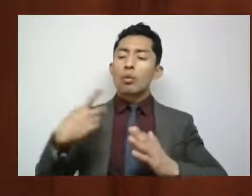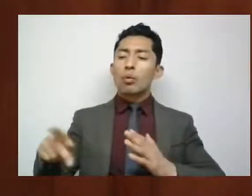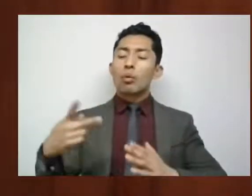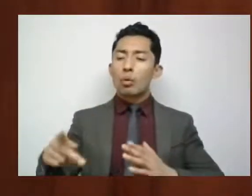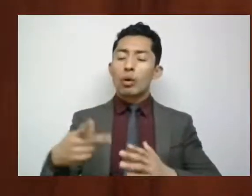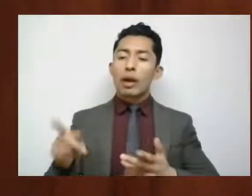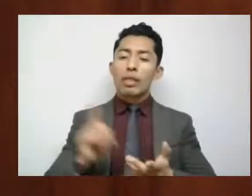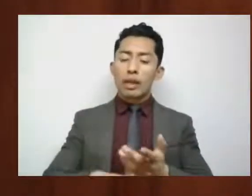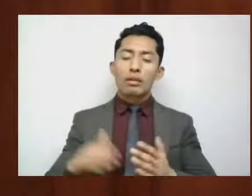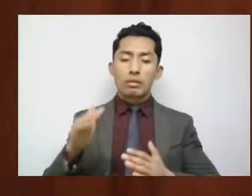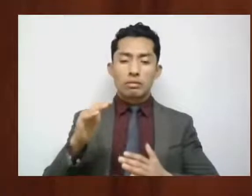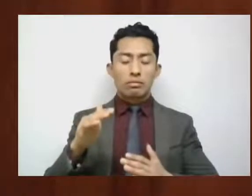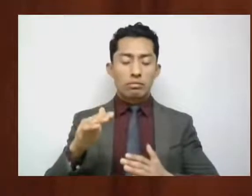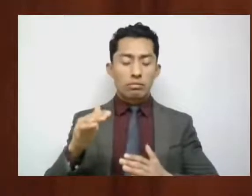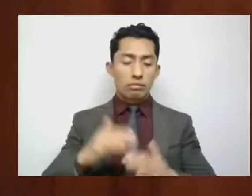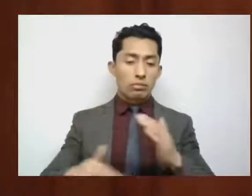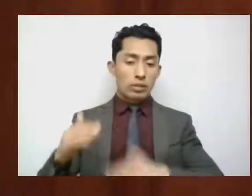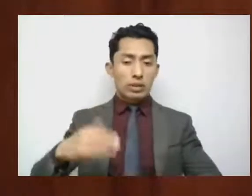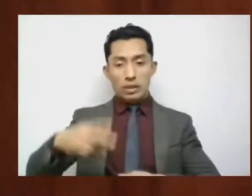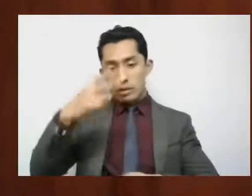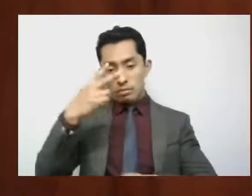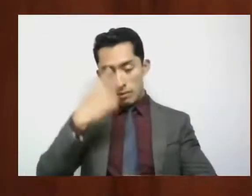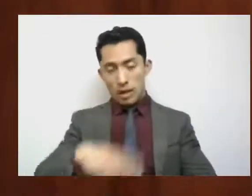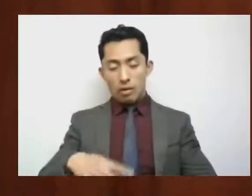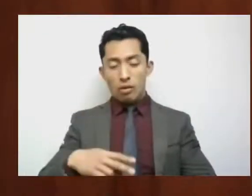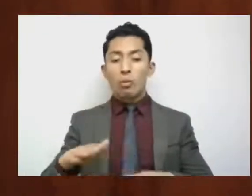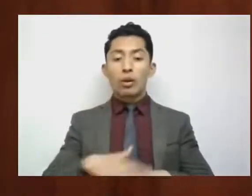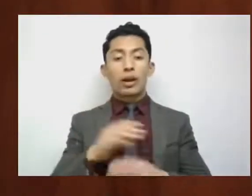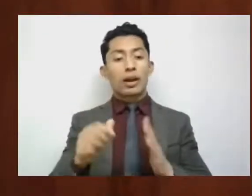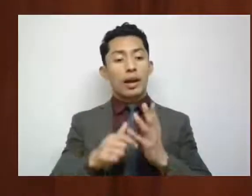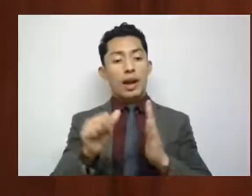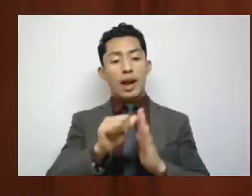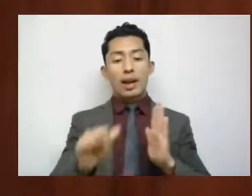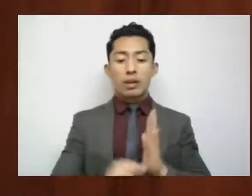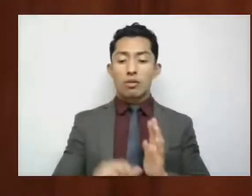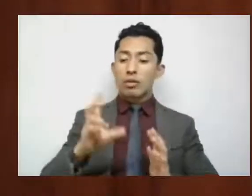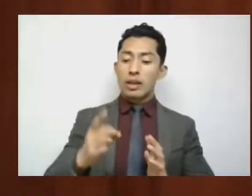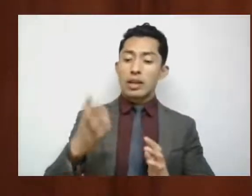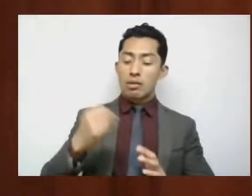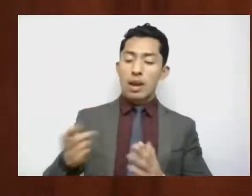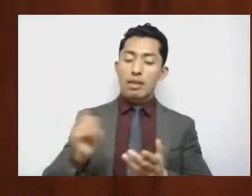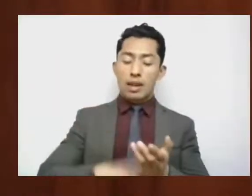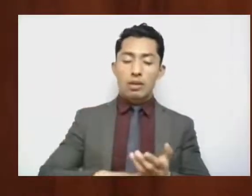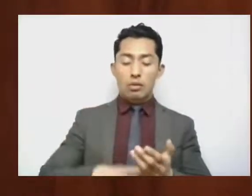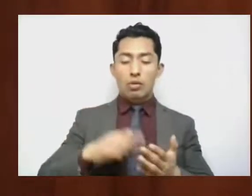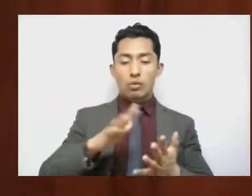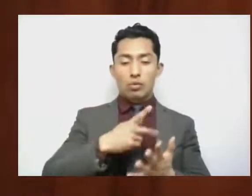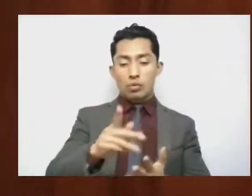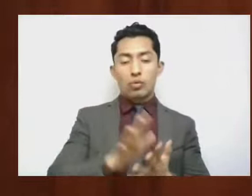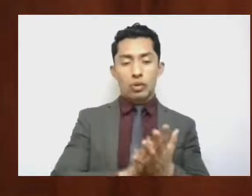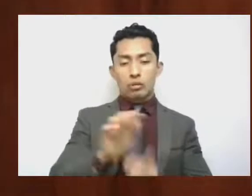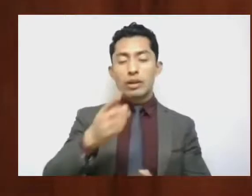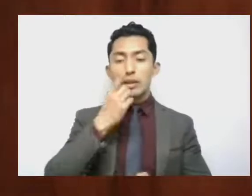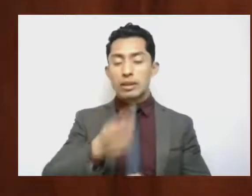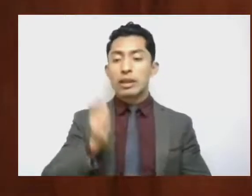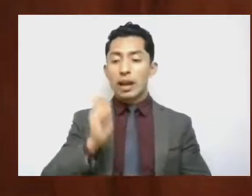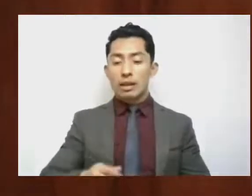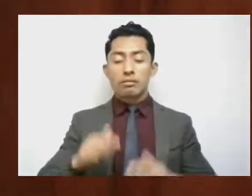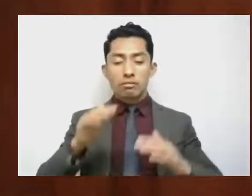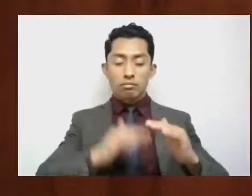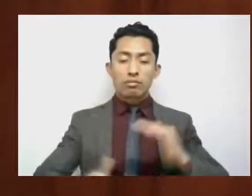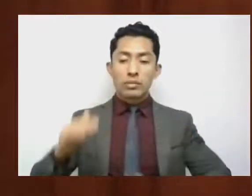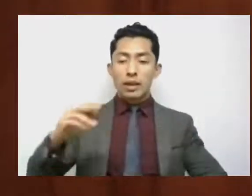nacional, porque como lo dice el artículo 39 de nuestra Carta Magna, la soberanía nacional